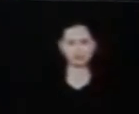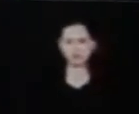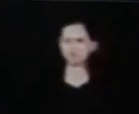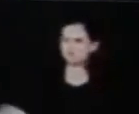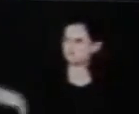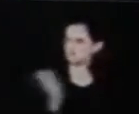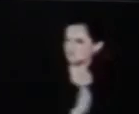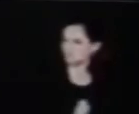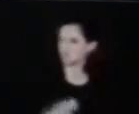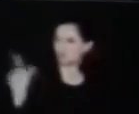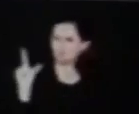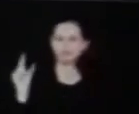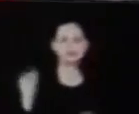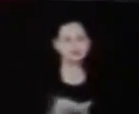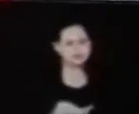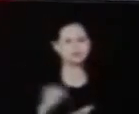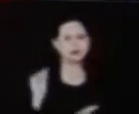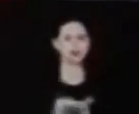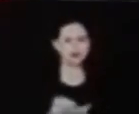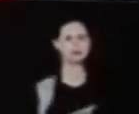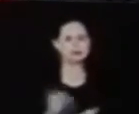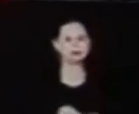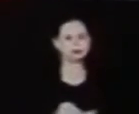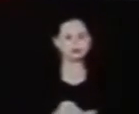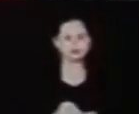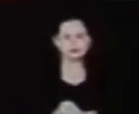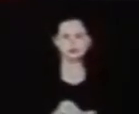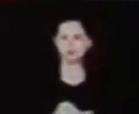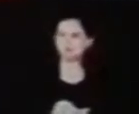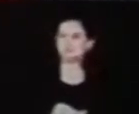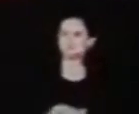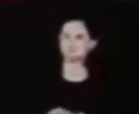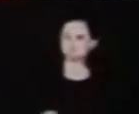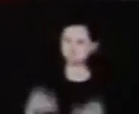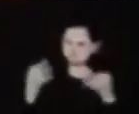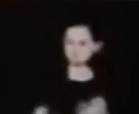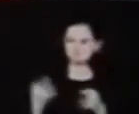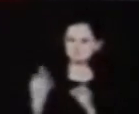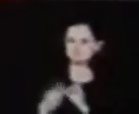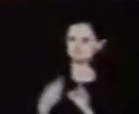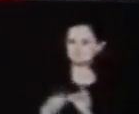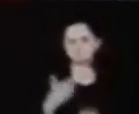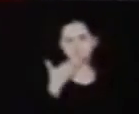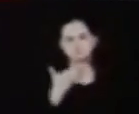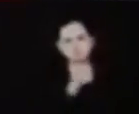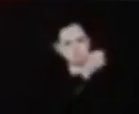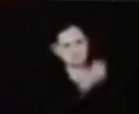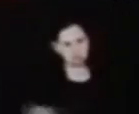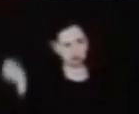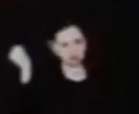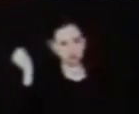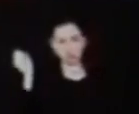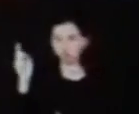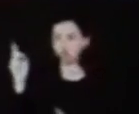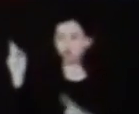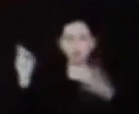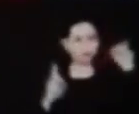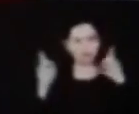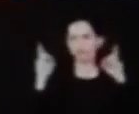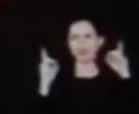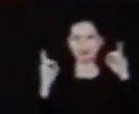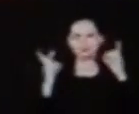su profesionalismo y ha sido eficaz, sin duda,